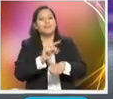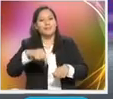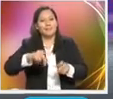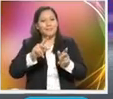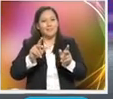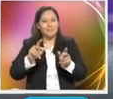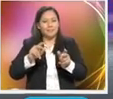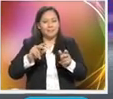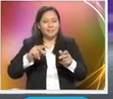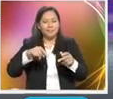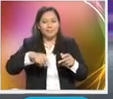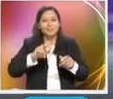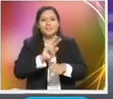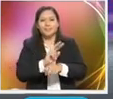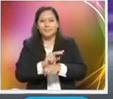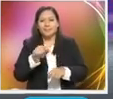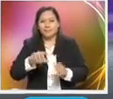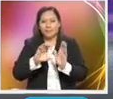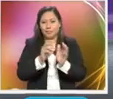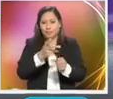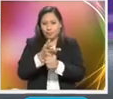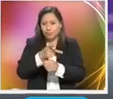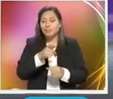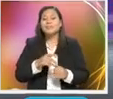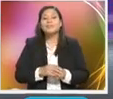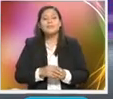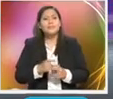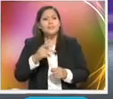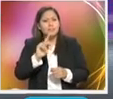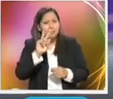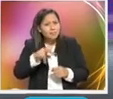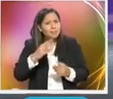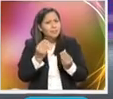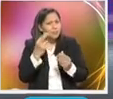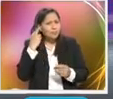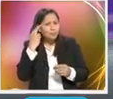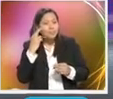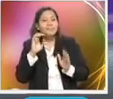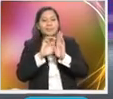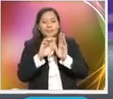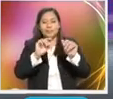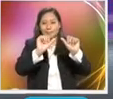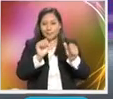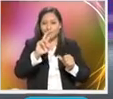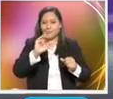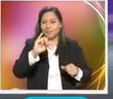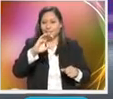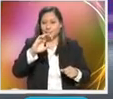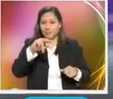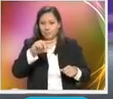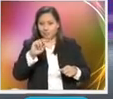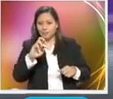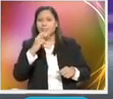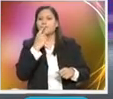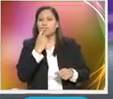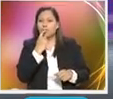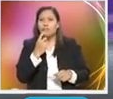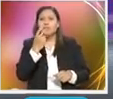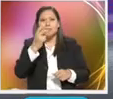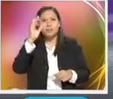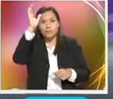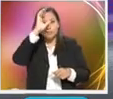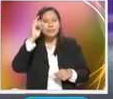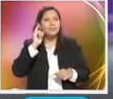la realidad siempre hay muchísimos más sonidos y varios artistas, entre ellos Vicente Rojo Cama, han hecho conciencia de esto,